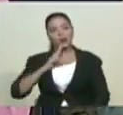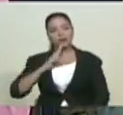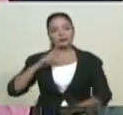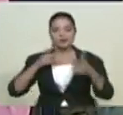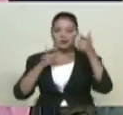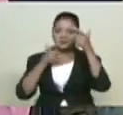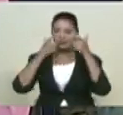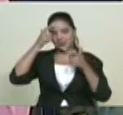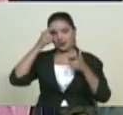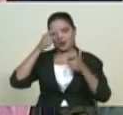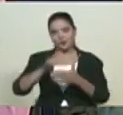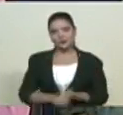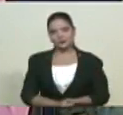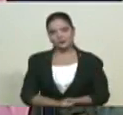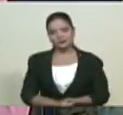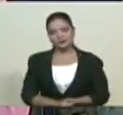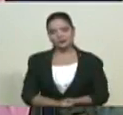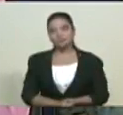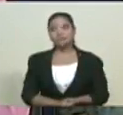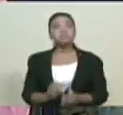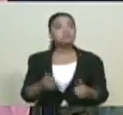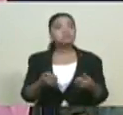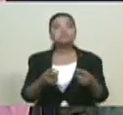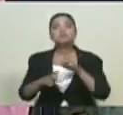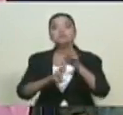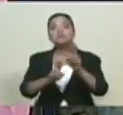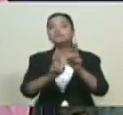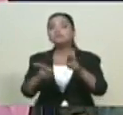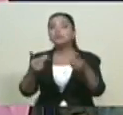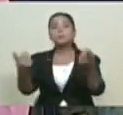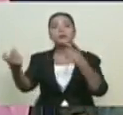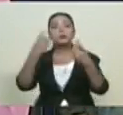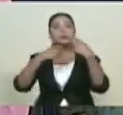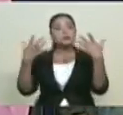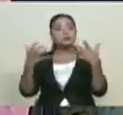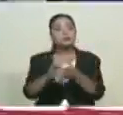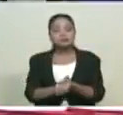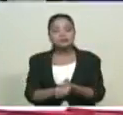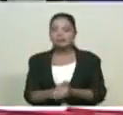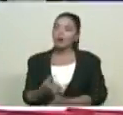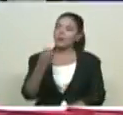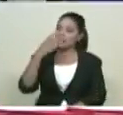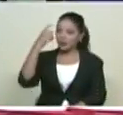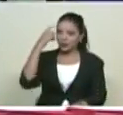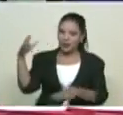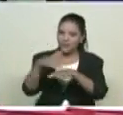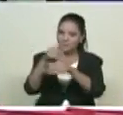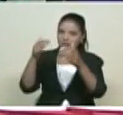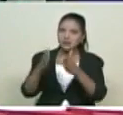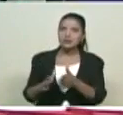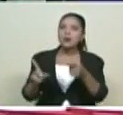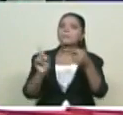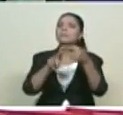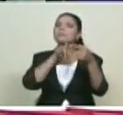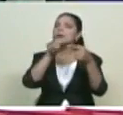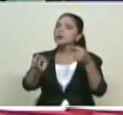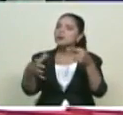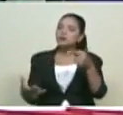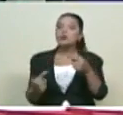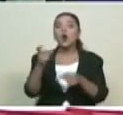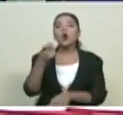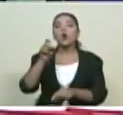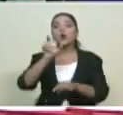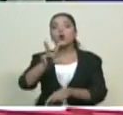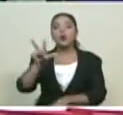Hugo Chávez. Con gusto contestaremos las preguntas que hubiera lugar. Buenos días, ministro. La primera pregunta por